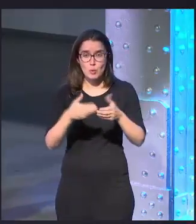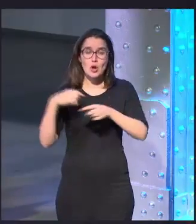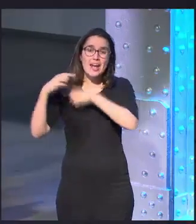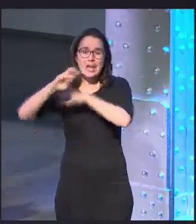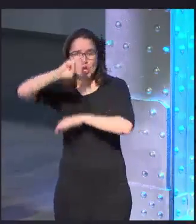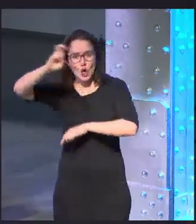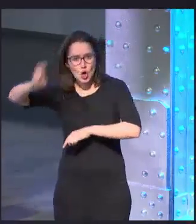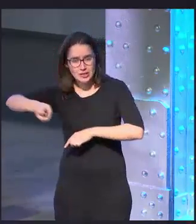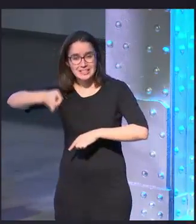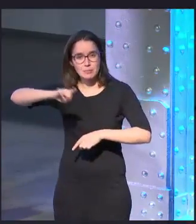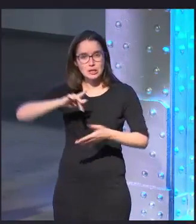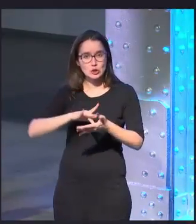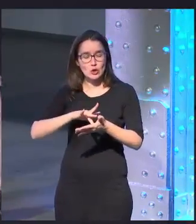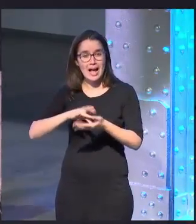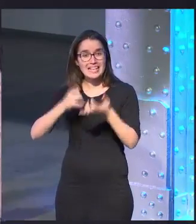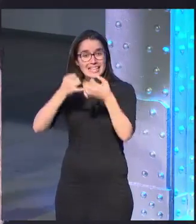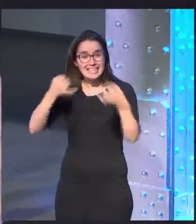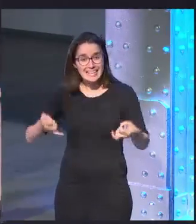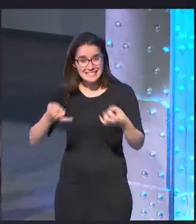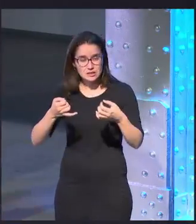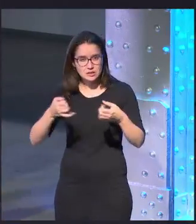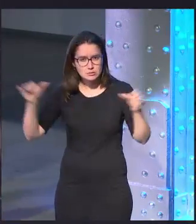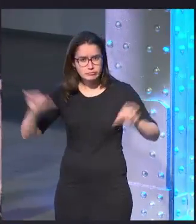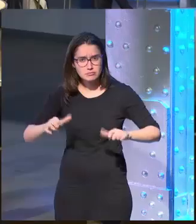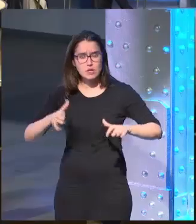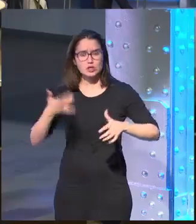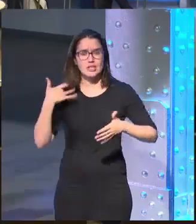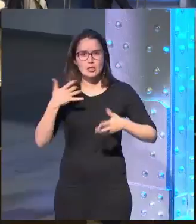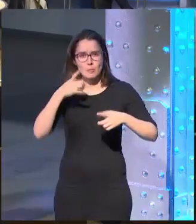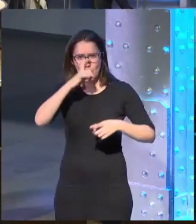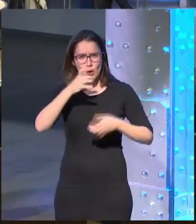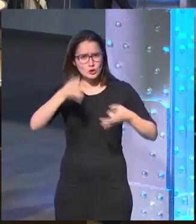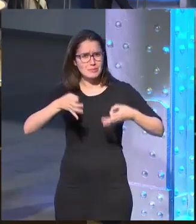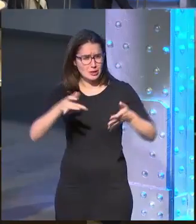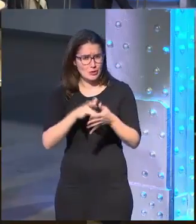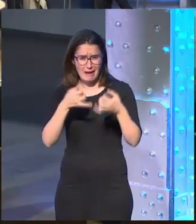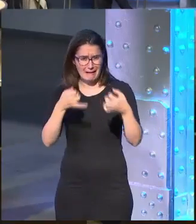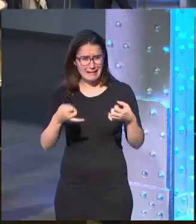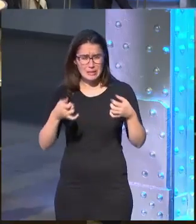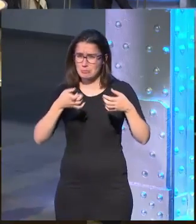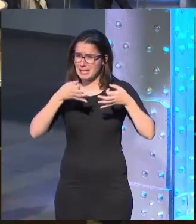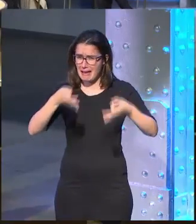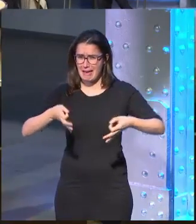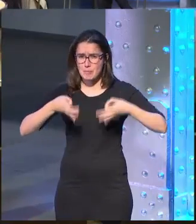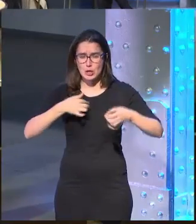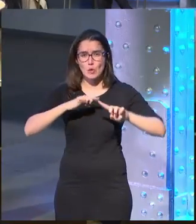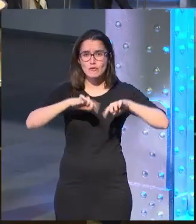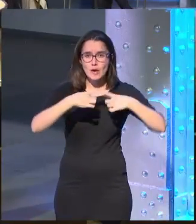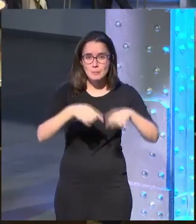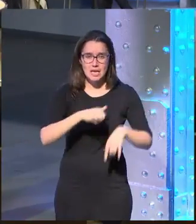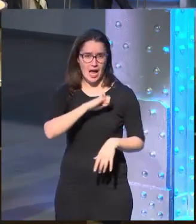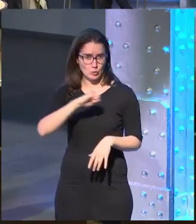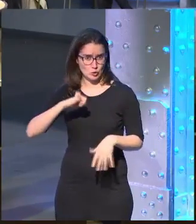y que también soy producto de una crisis anterior, porque que yo recuerde siempre hemos estado en crisis. Yo que vengo de una familia